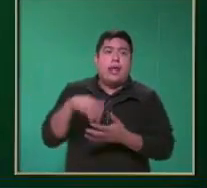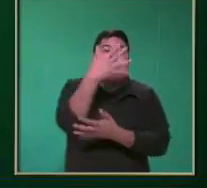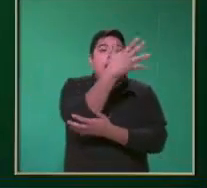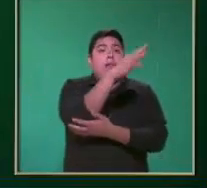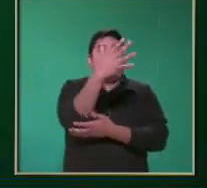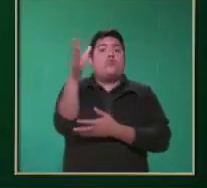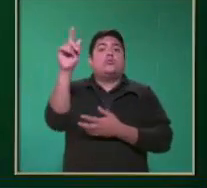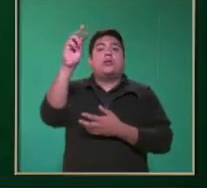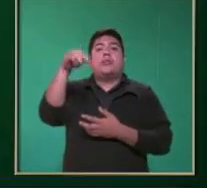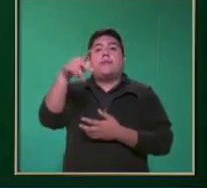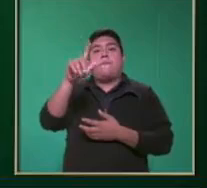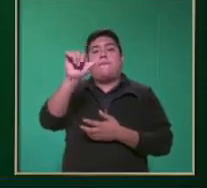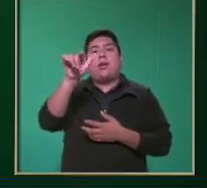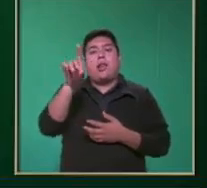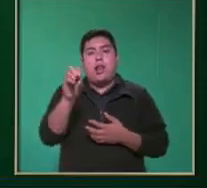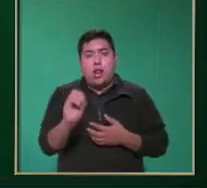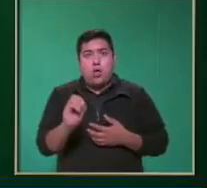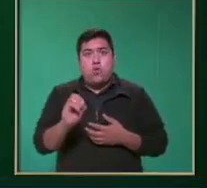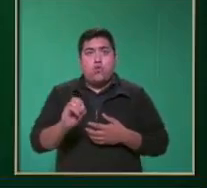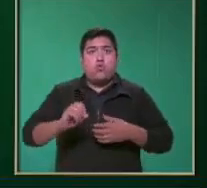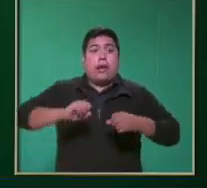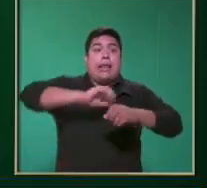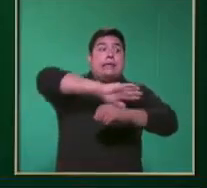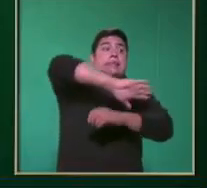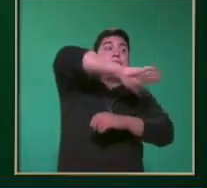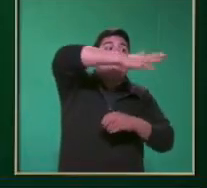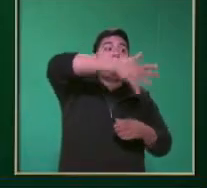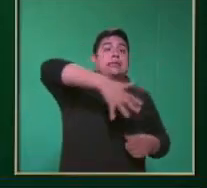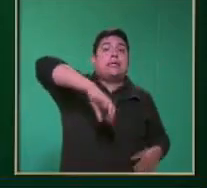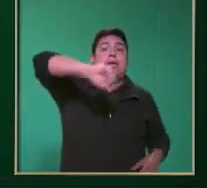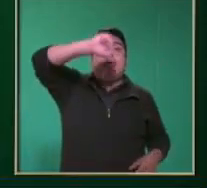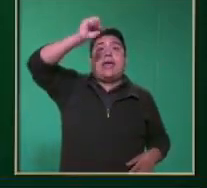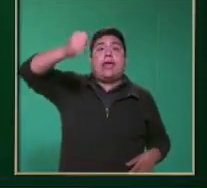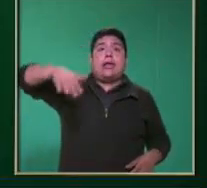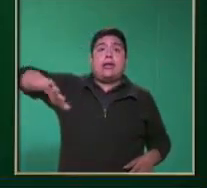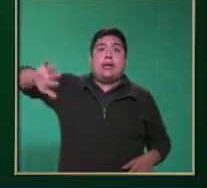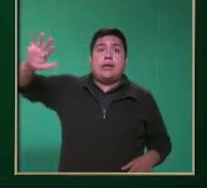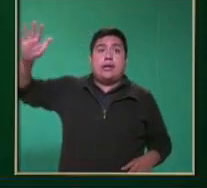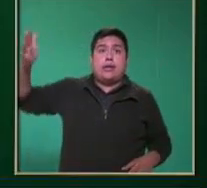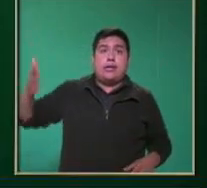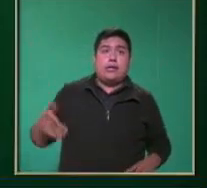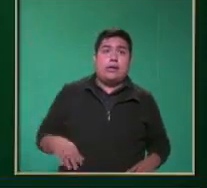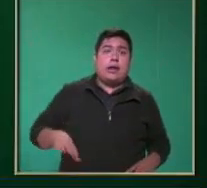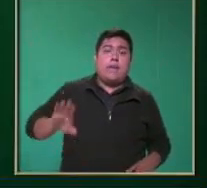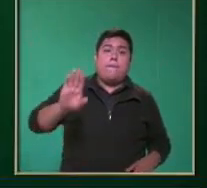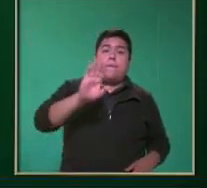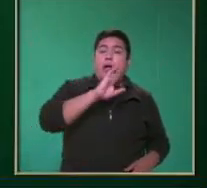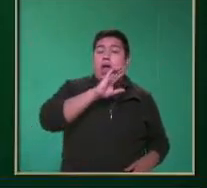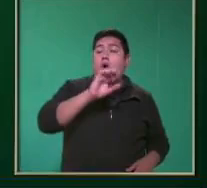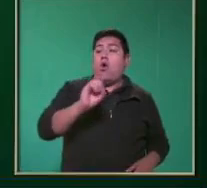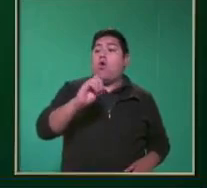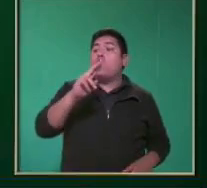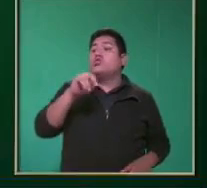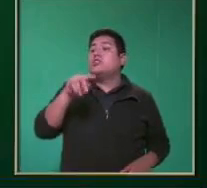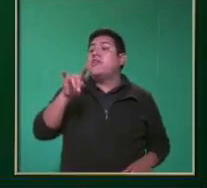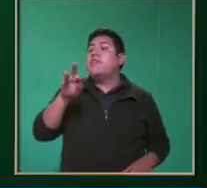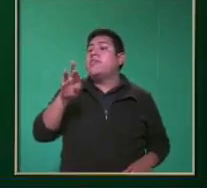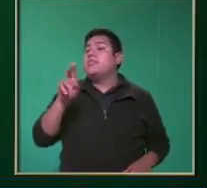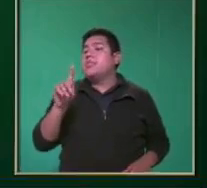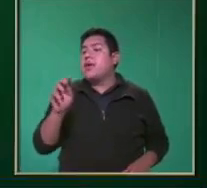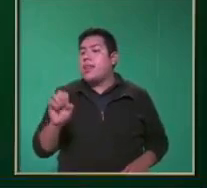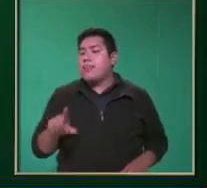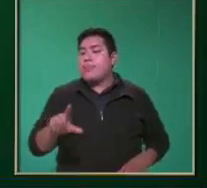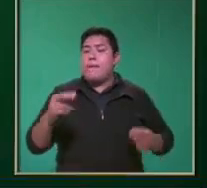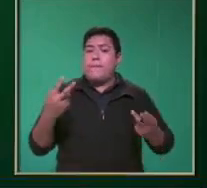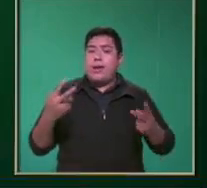cubre grandes extensiones de las sierras madres, tanto occidental como oriental, y también el sistema